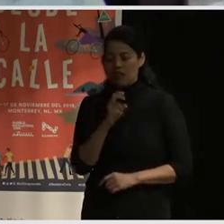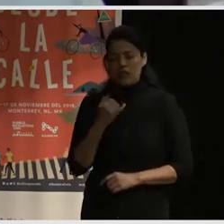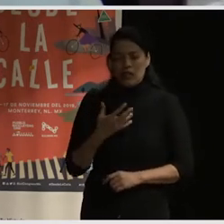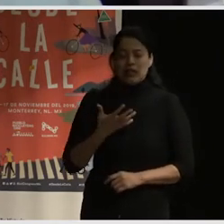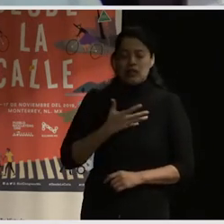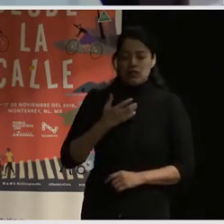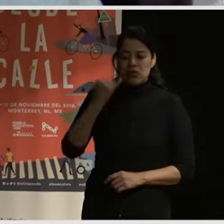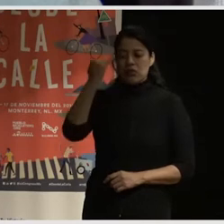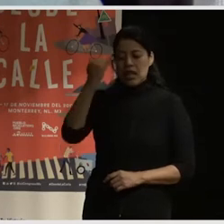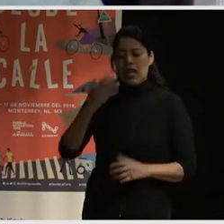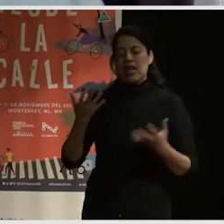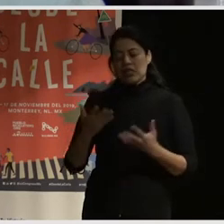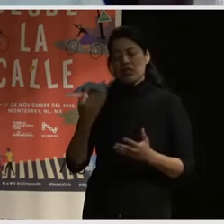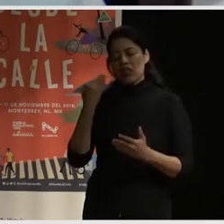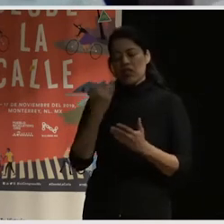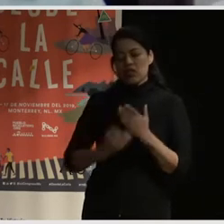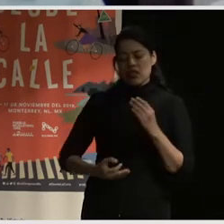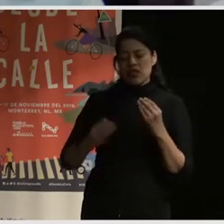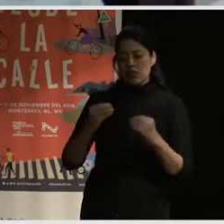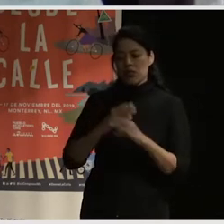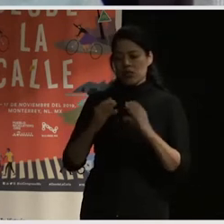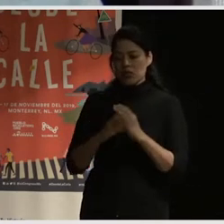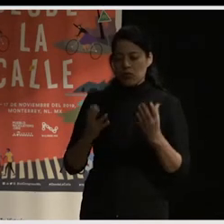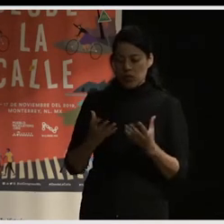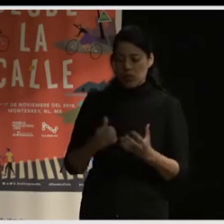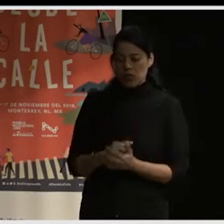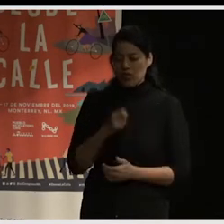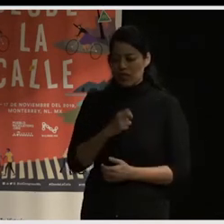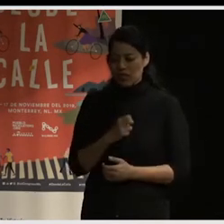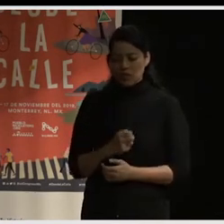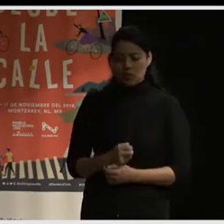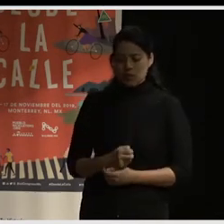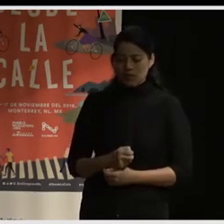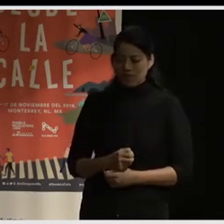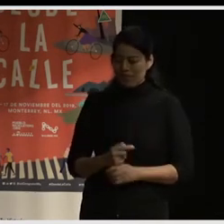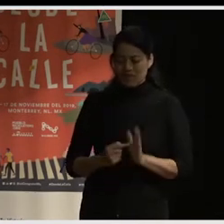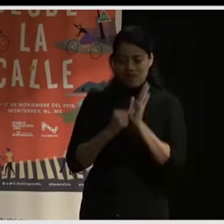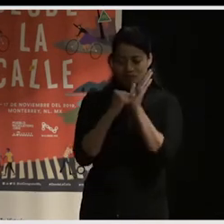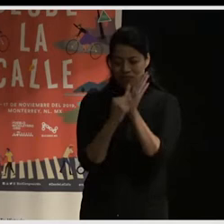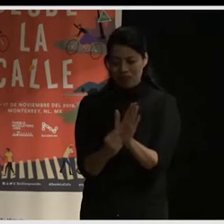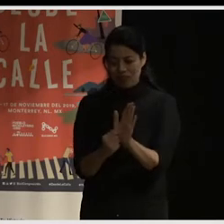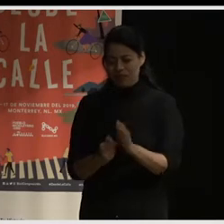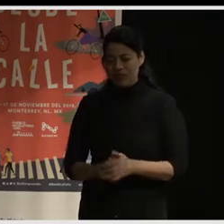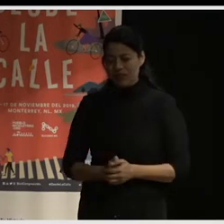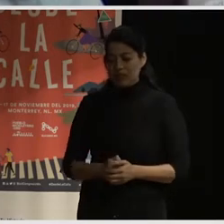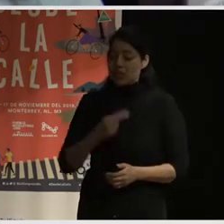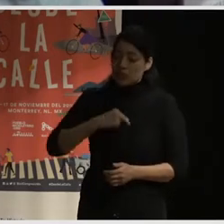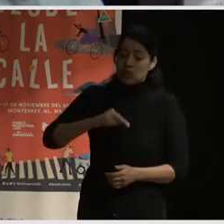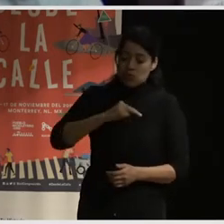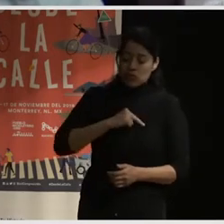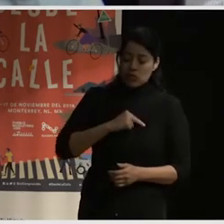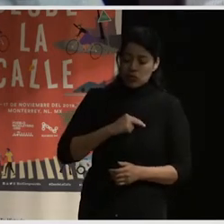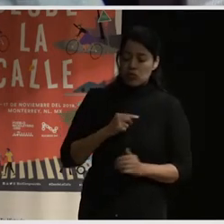que hace falta mucho por hacer nos está causando este tipo de escenas y nosotros